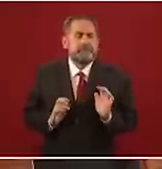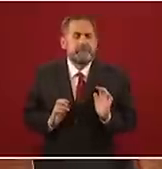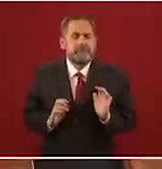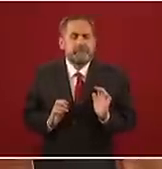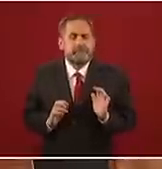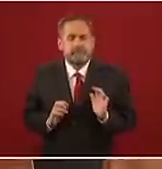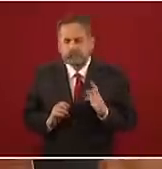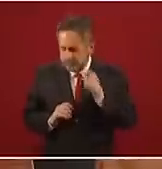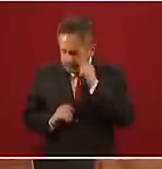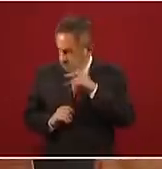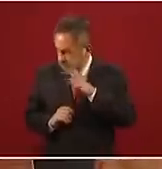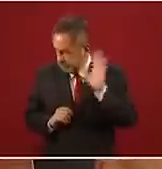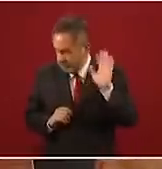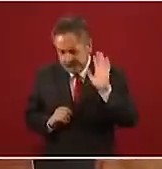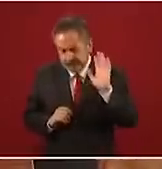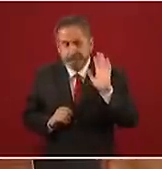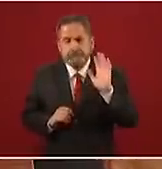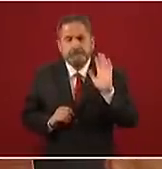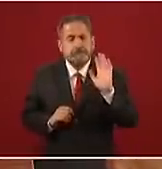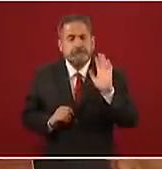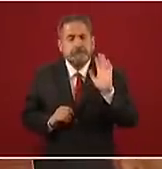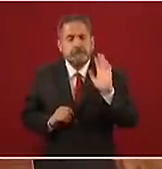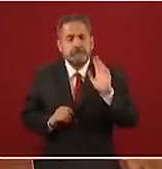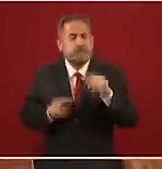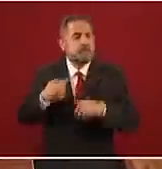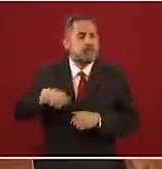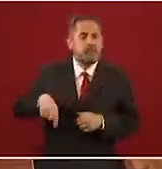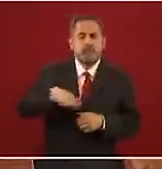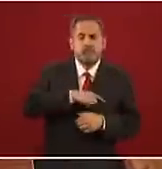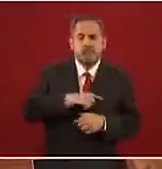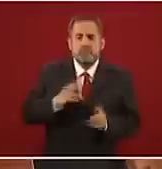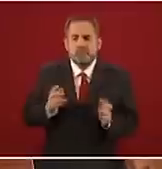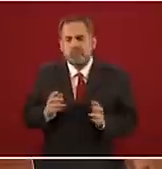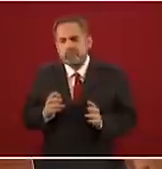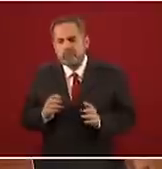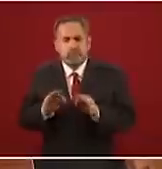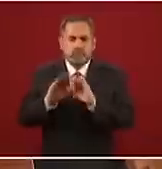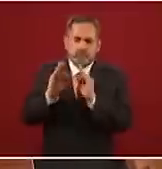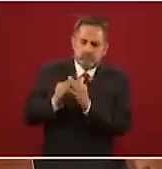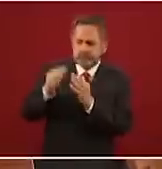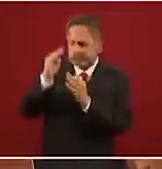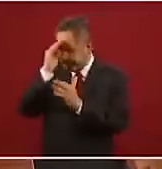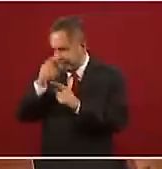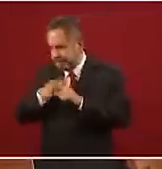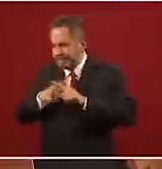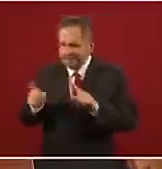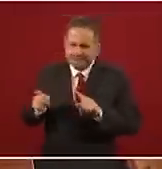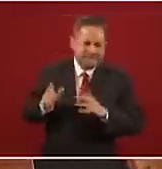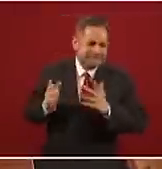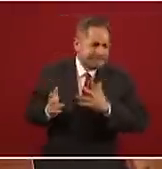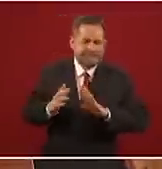Independientemente si nosotros tenemos una manera de pensar,